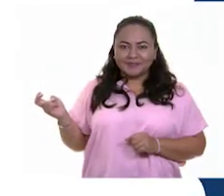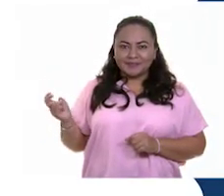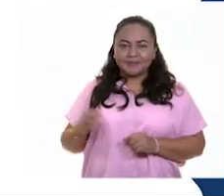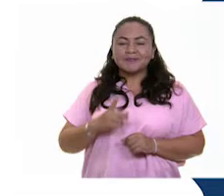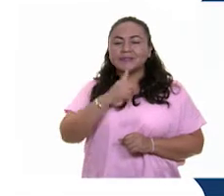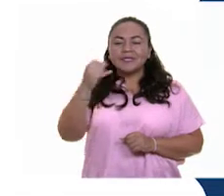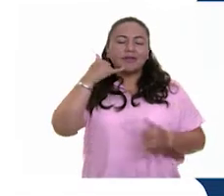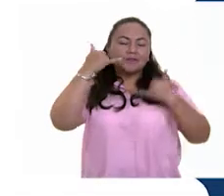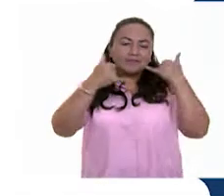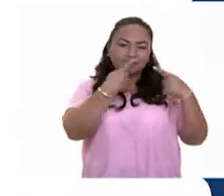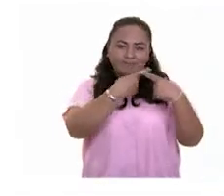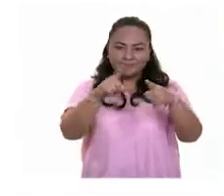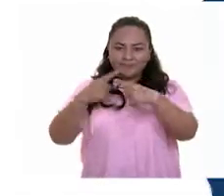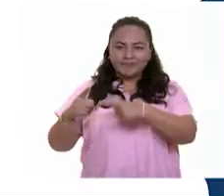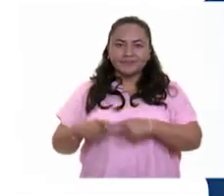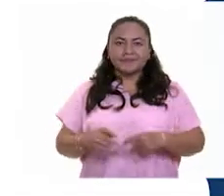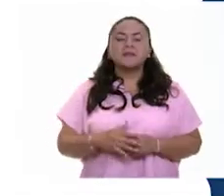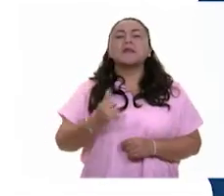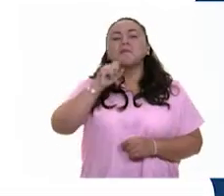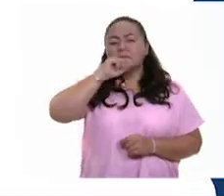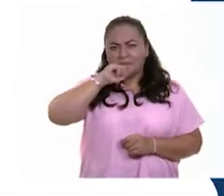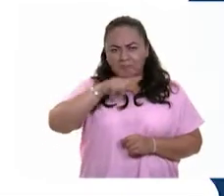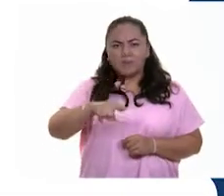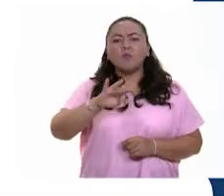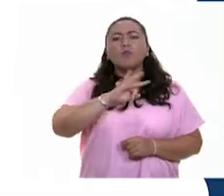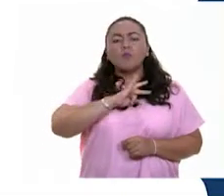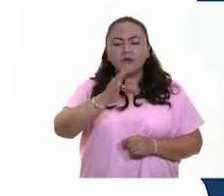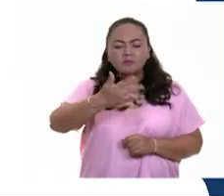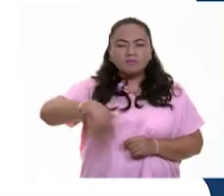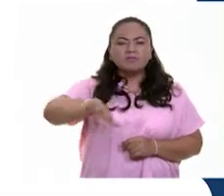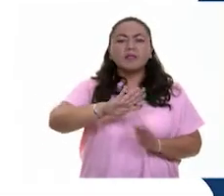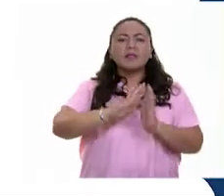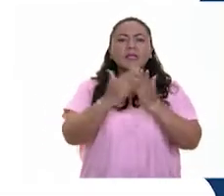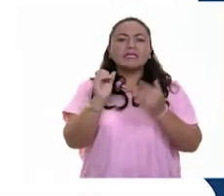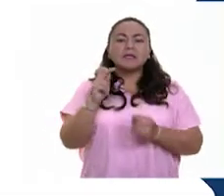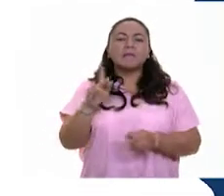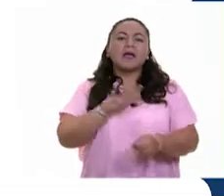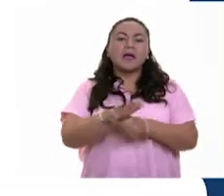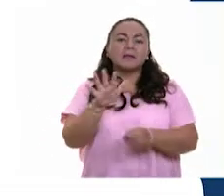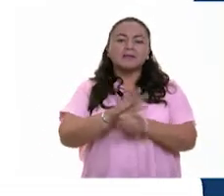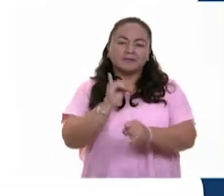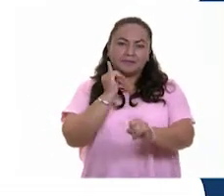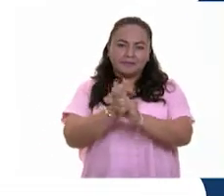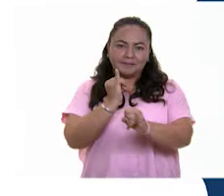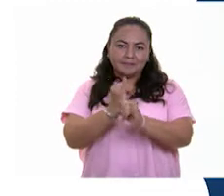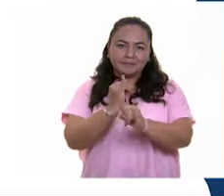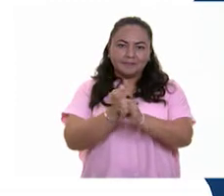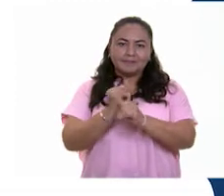5541-720413 con 100 líneas. También puedes encontrar los libros de texto en la página